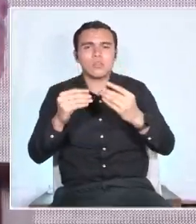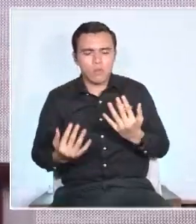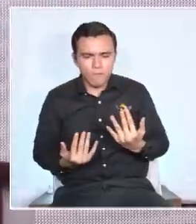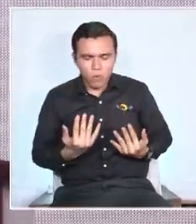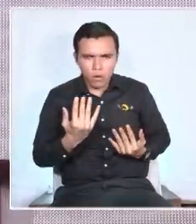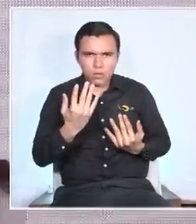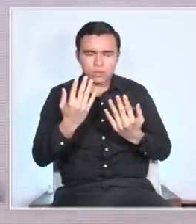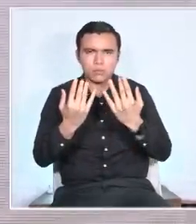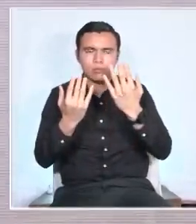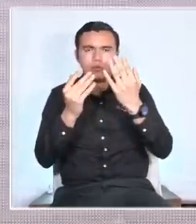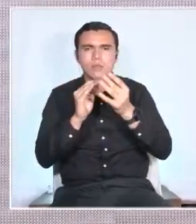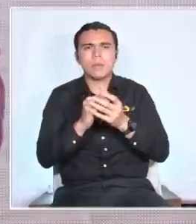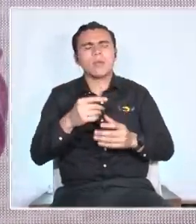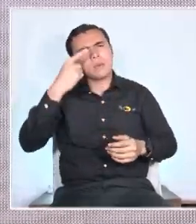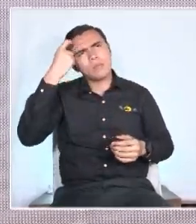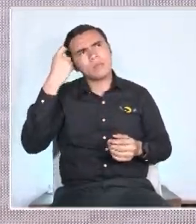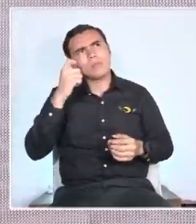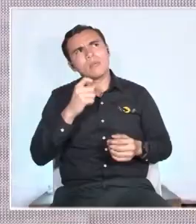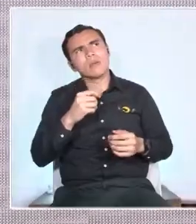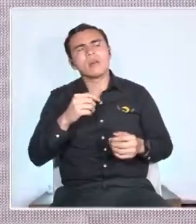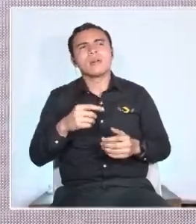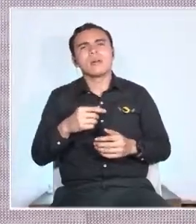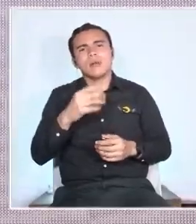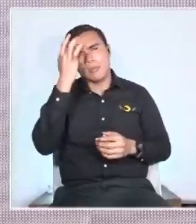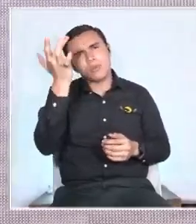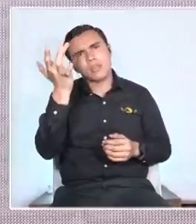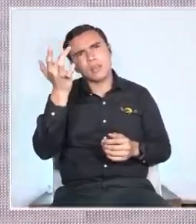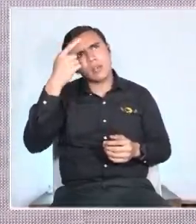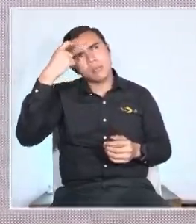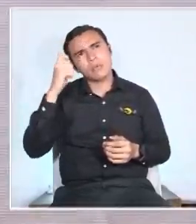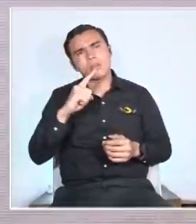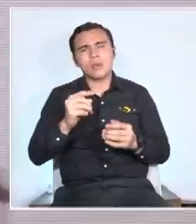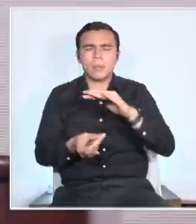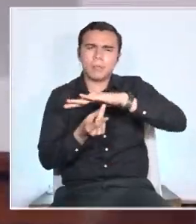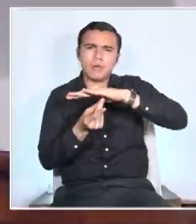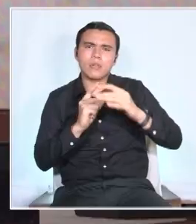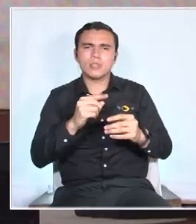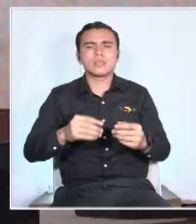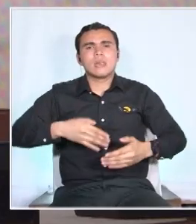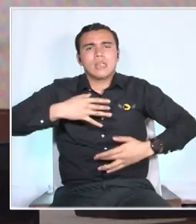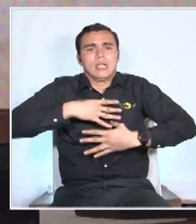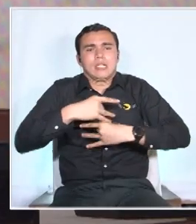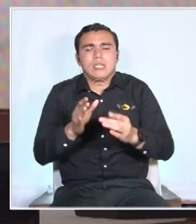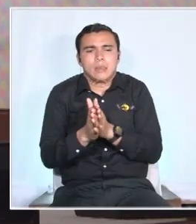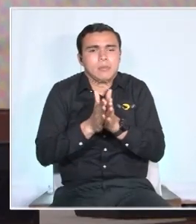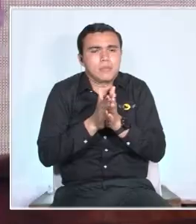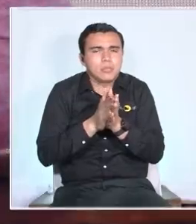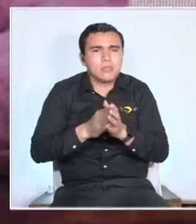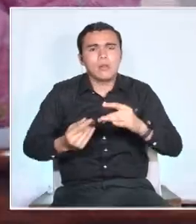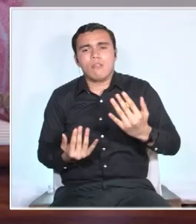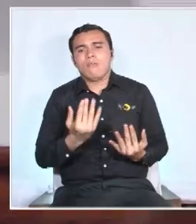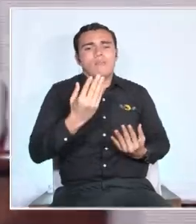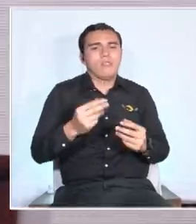fuego? ¿Por qué? Porque Pablo era un apasionado, porque Pablo tenía el fuego de Dios metido por